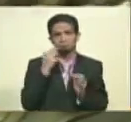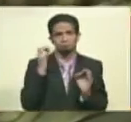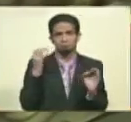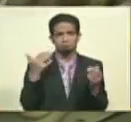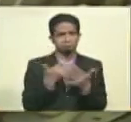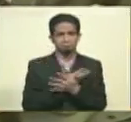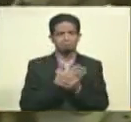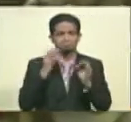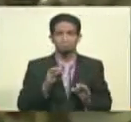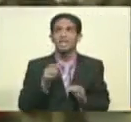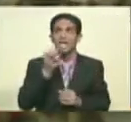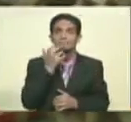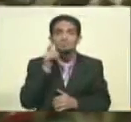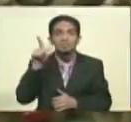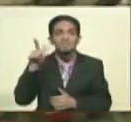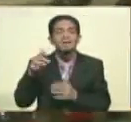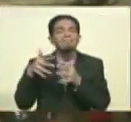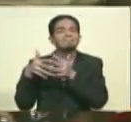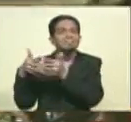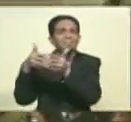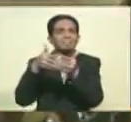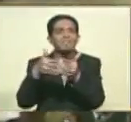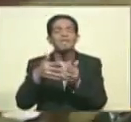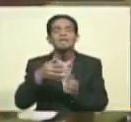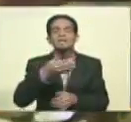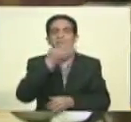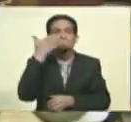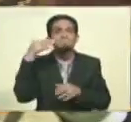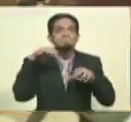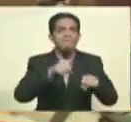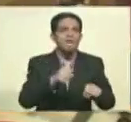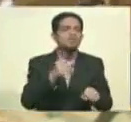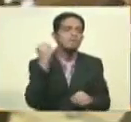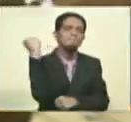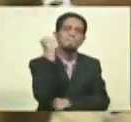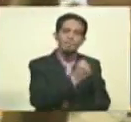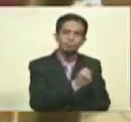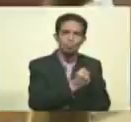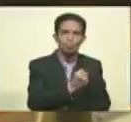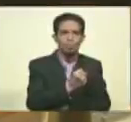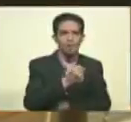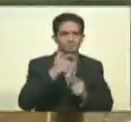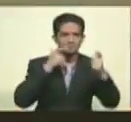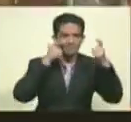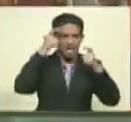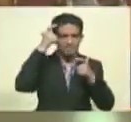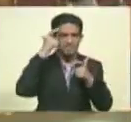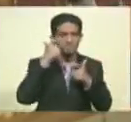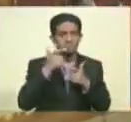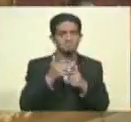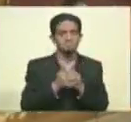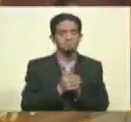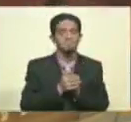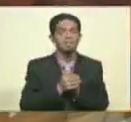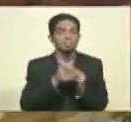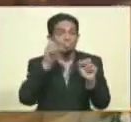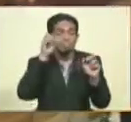imperio mató a Chávez, como matarían a Nicolás si pudiesen. Dios lo guarde y lo favorezca.